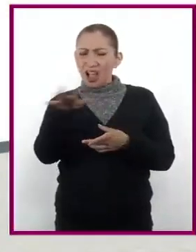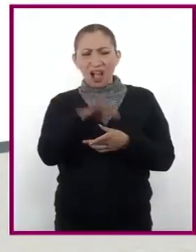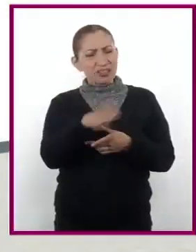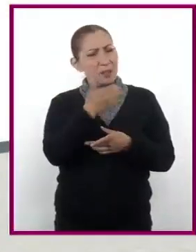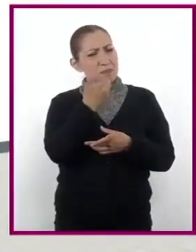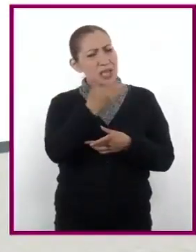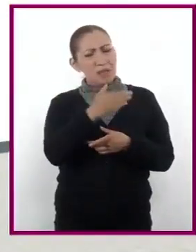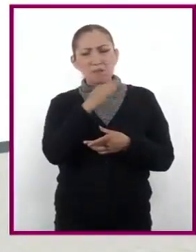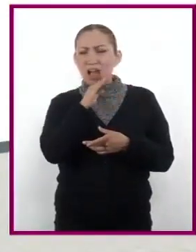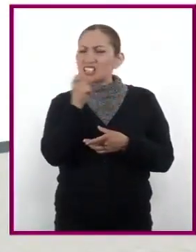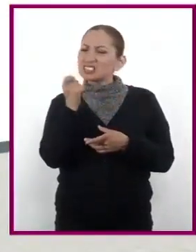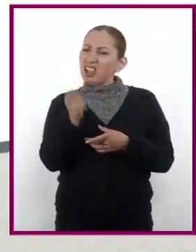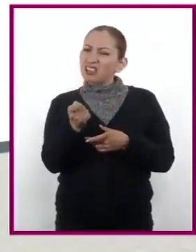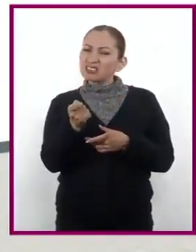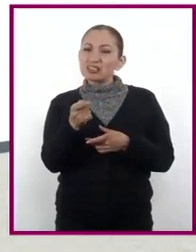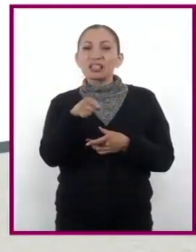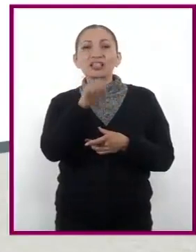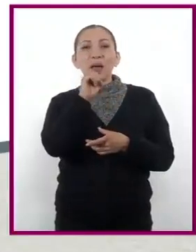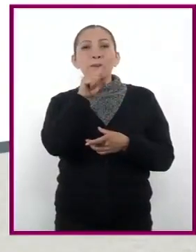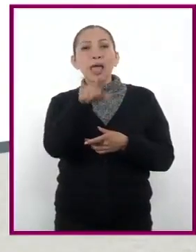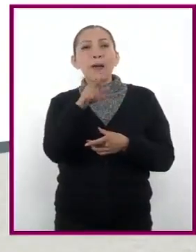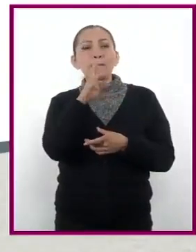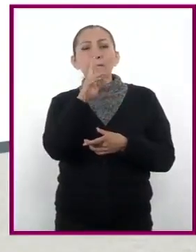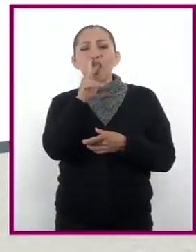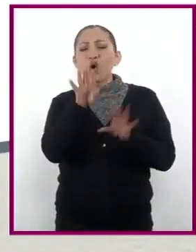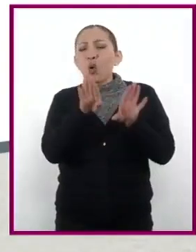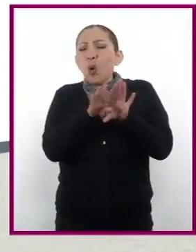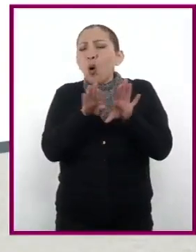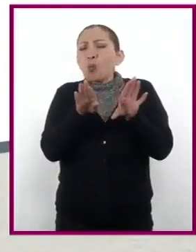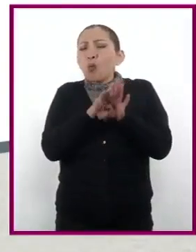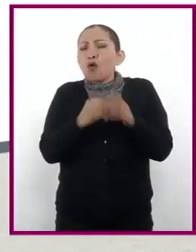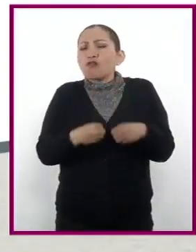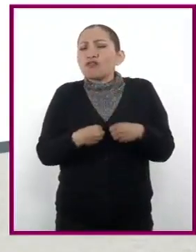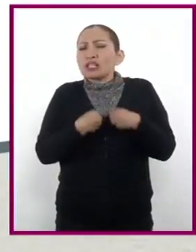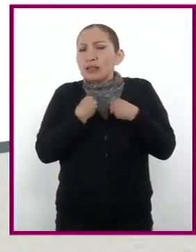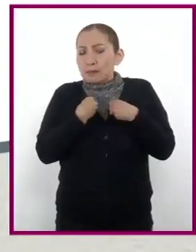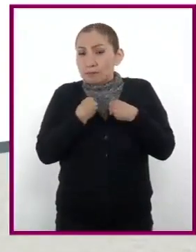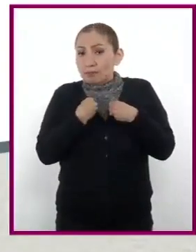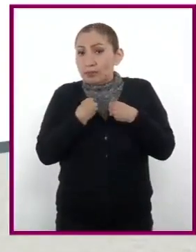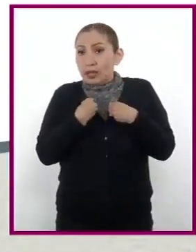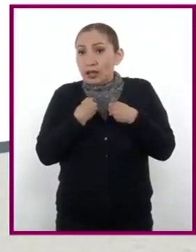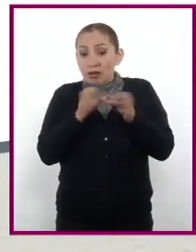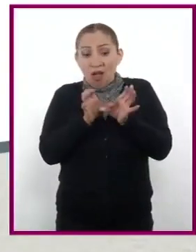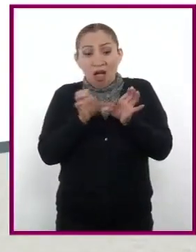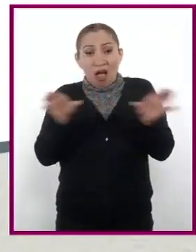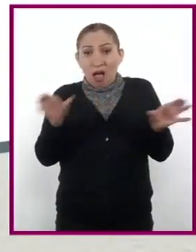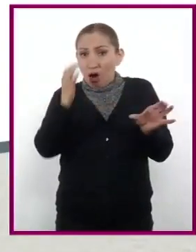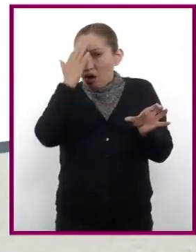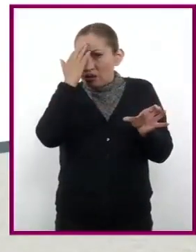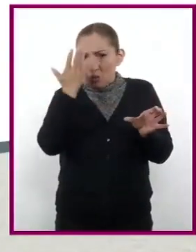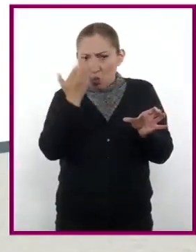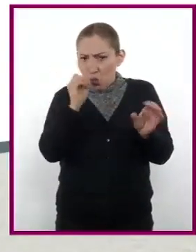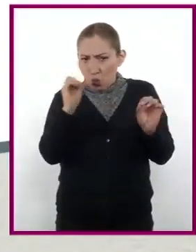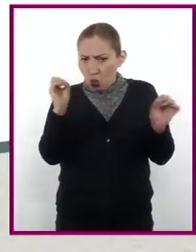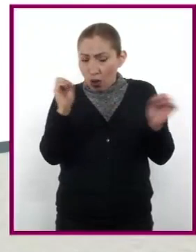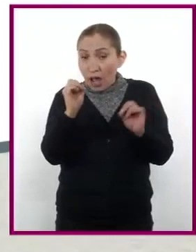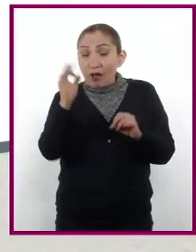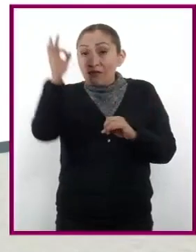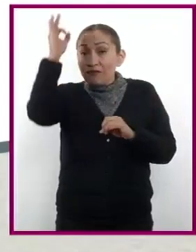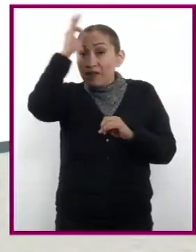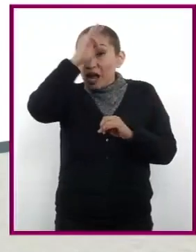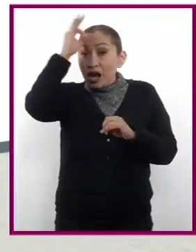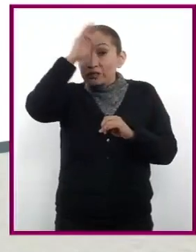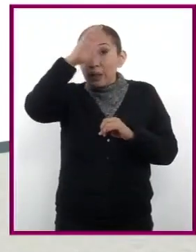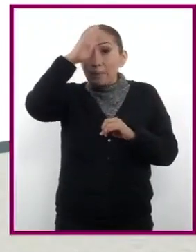el bien y el mal, y sobre la mejor manera de vivir. No había división del conocimiento. Los